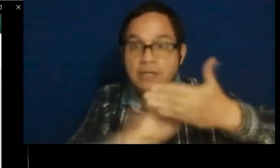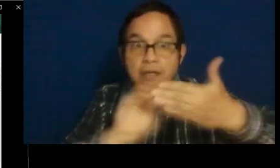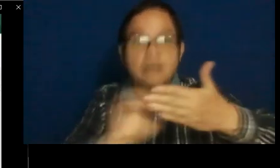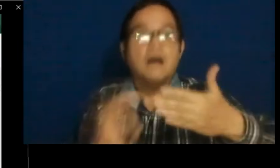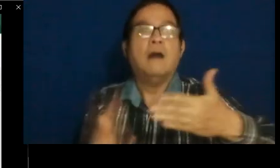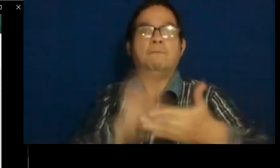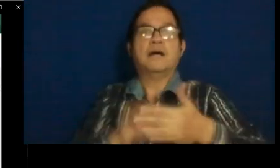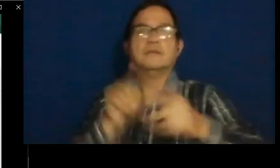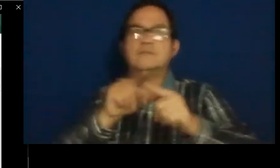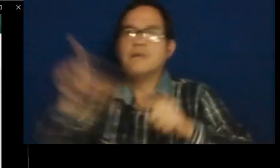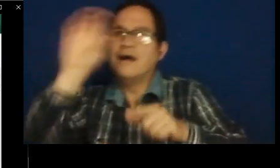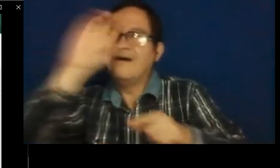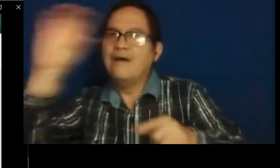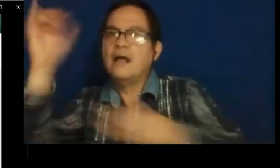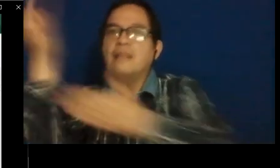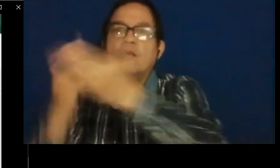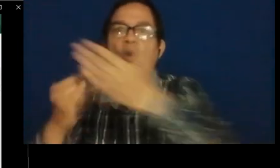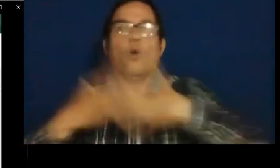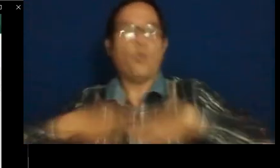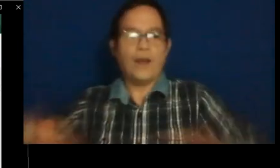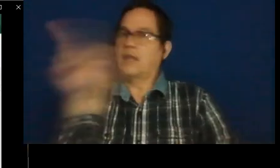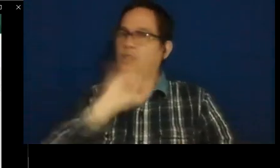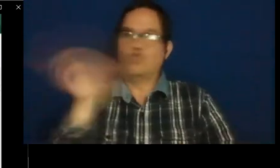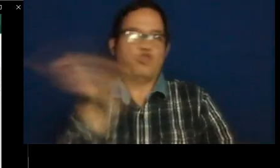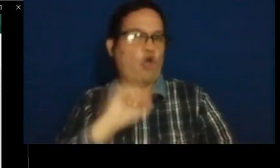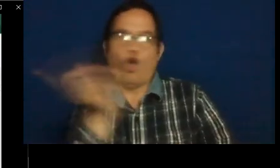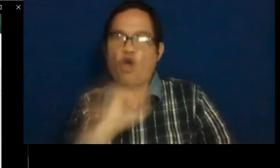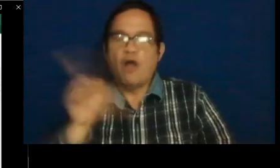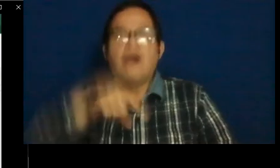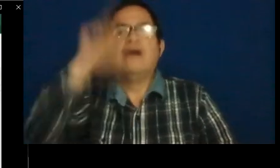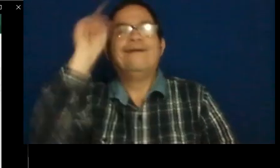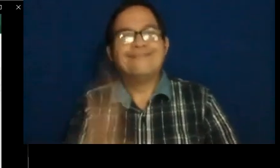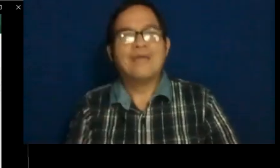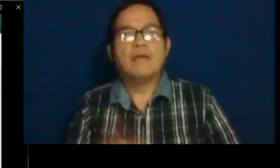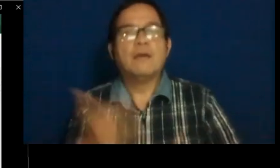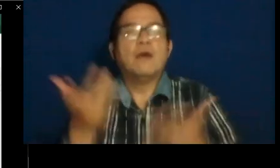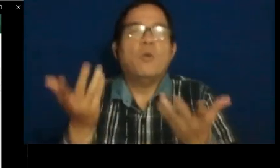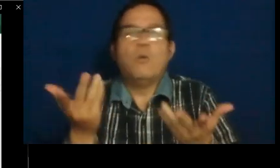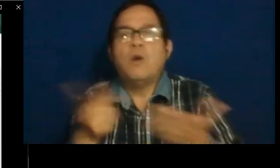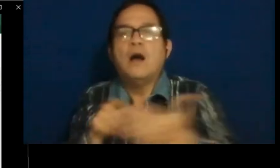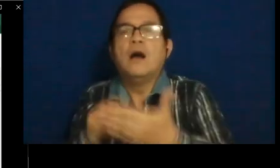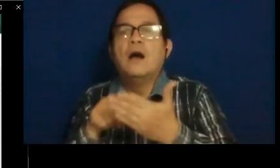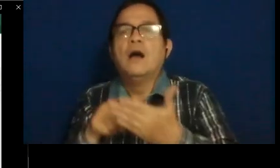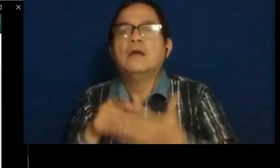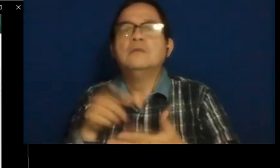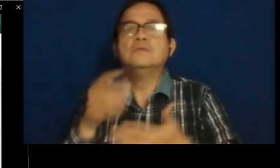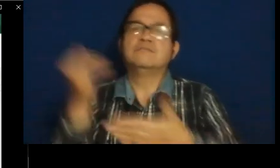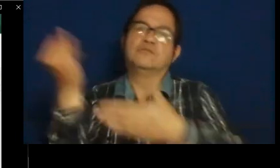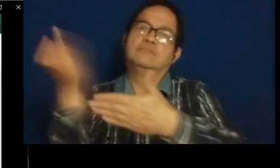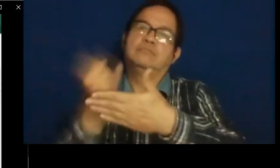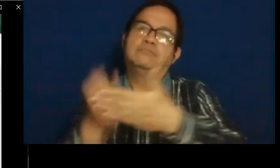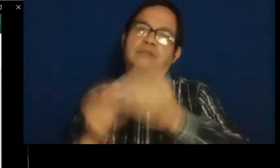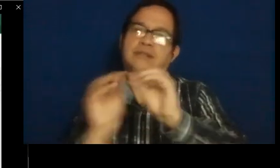los gráficos y no voy a seleccionar un gráfico cualquiera. Voy aquí, este tipo de gráfico se denomina gráfico de